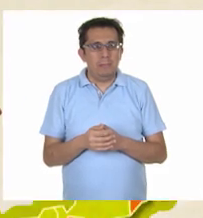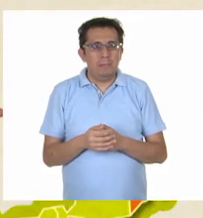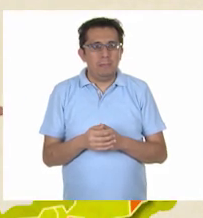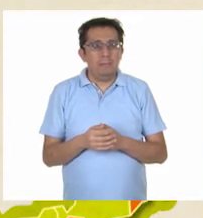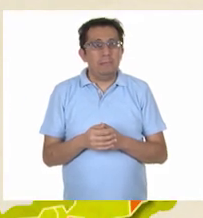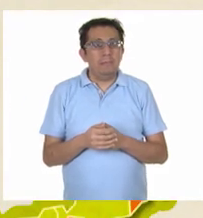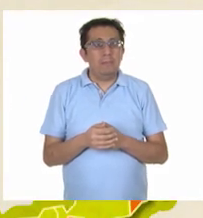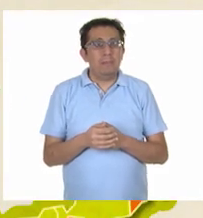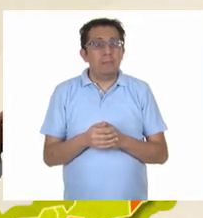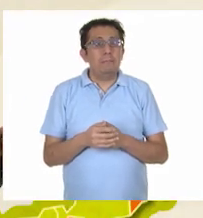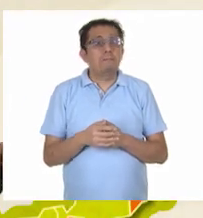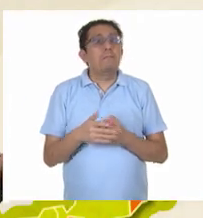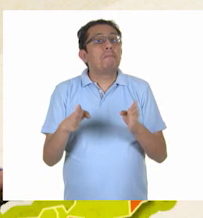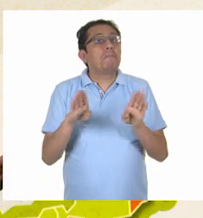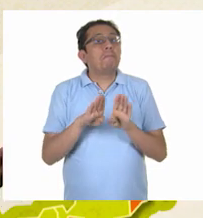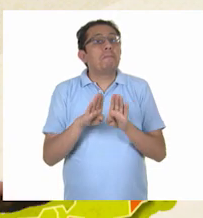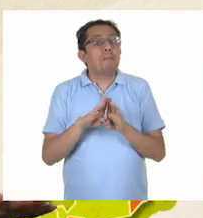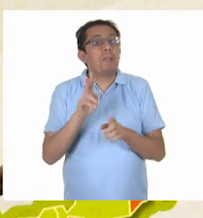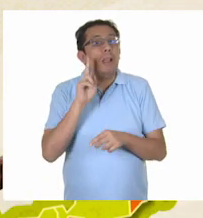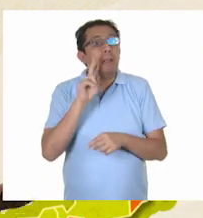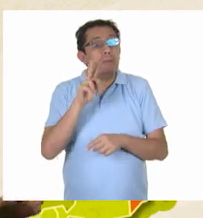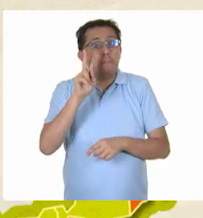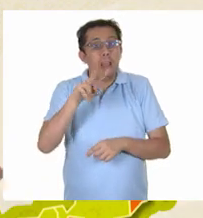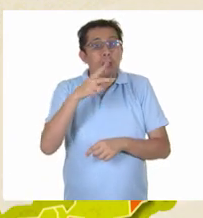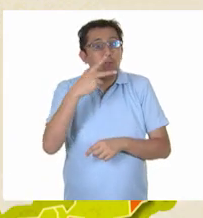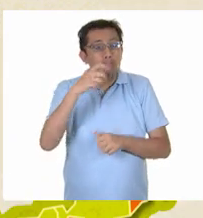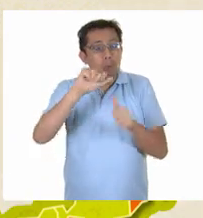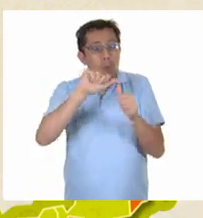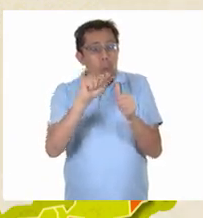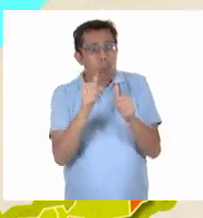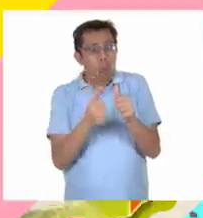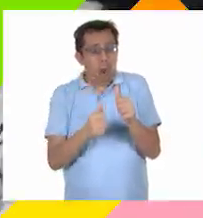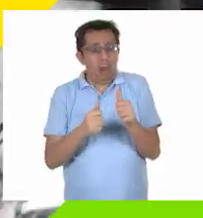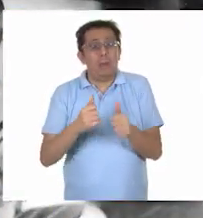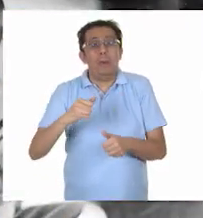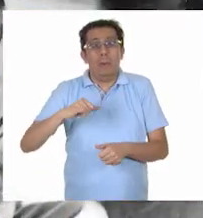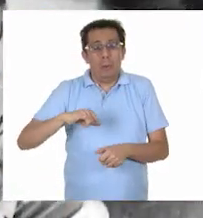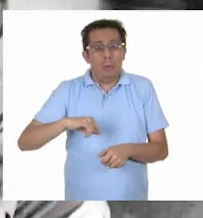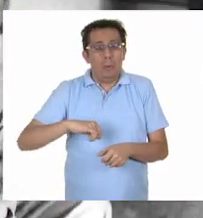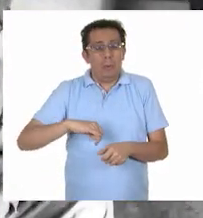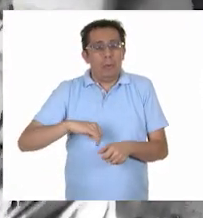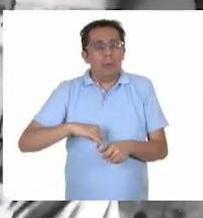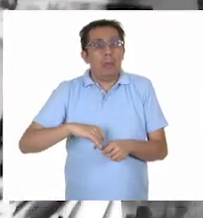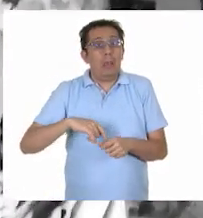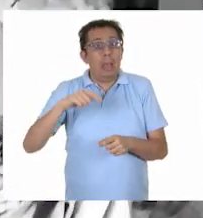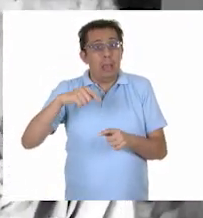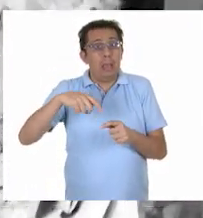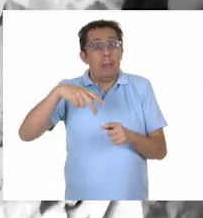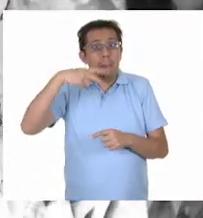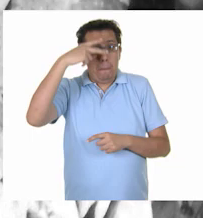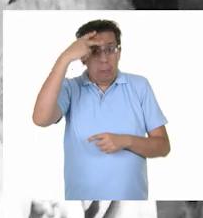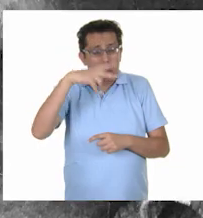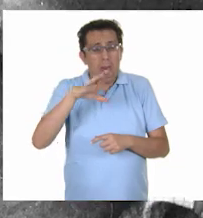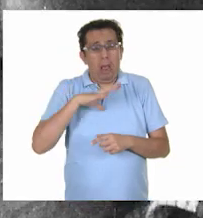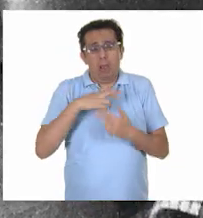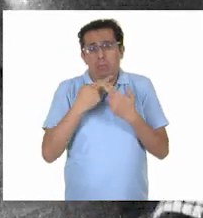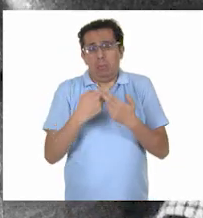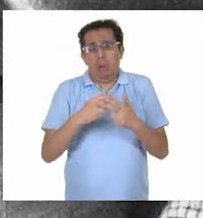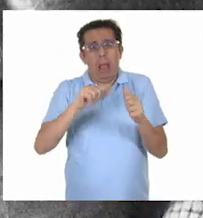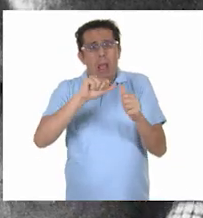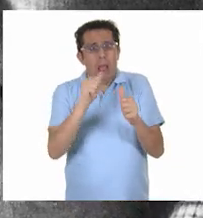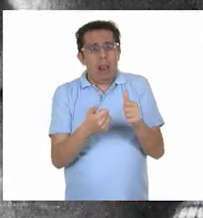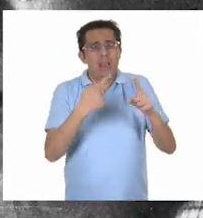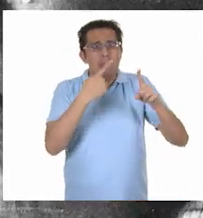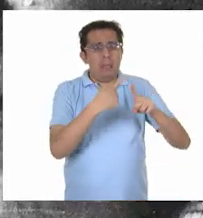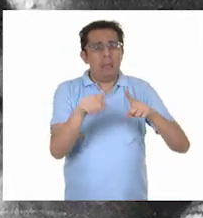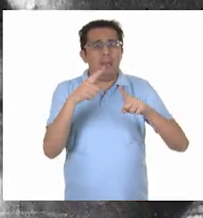¿Qué tal? Súper interesante la obra de Desiderio, ¿verdad? México está repleto de grandes artistas como él,